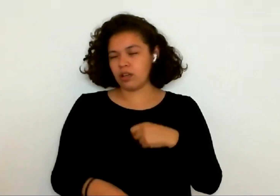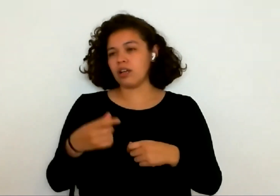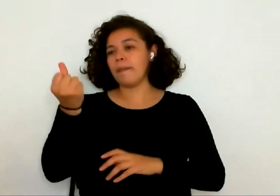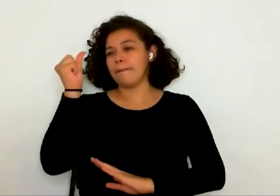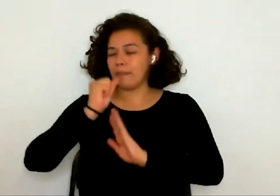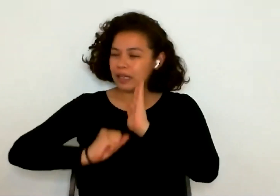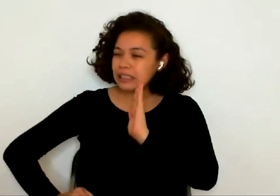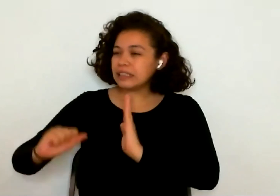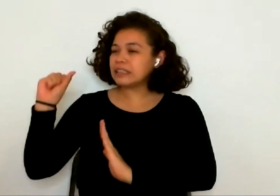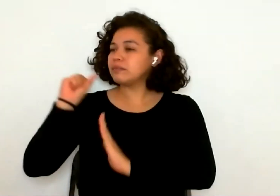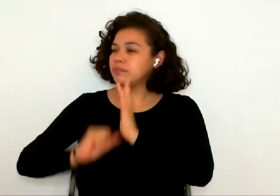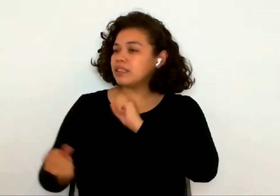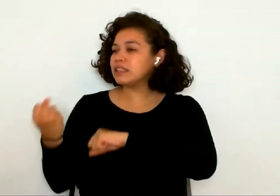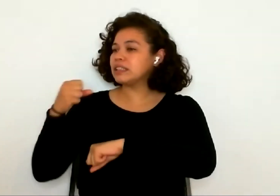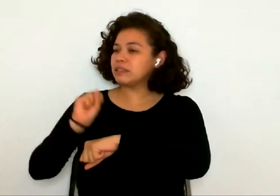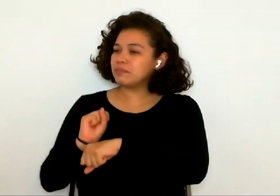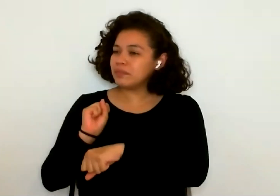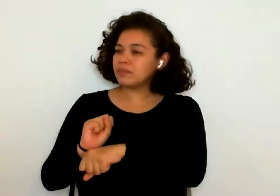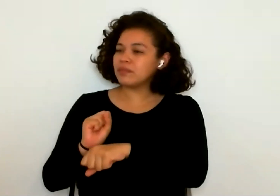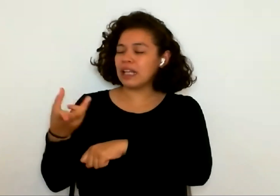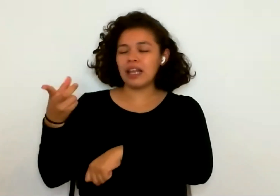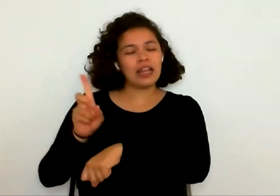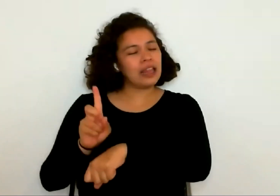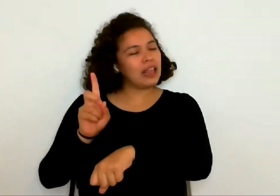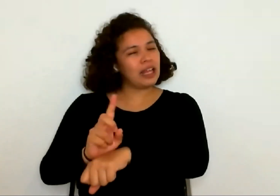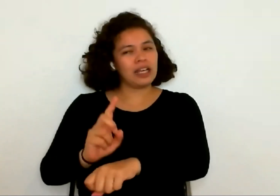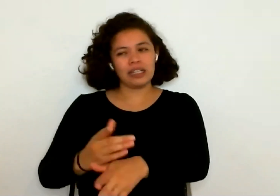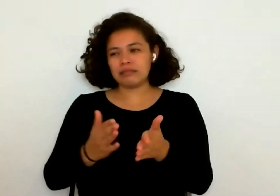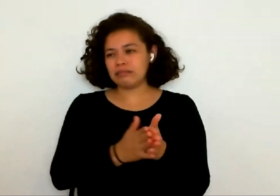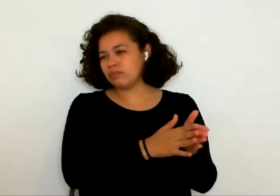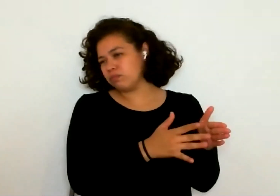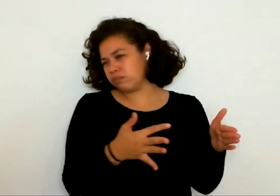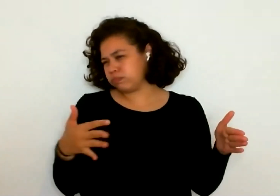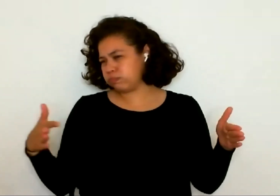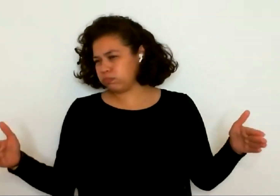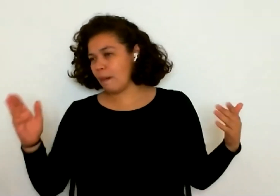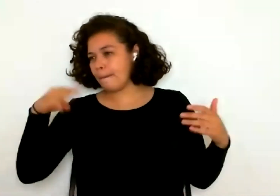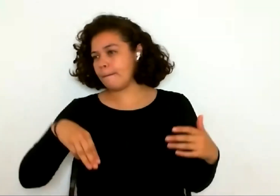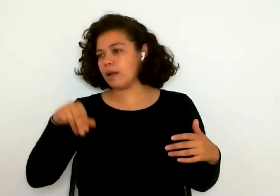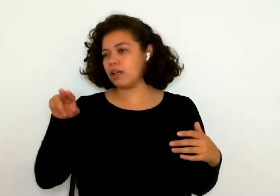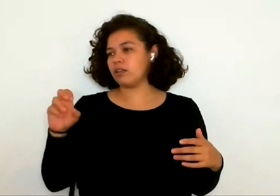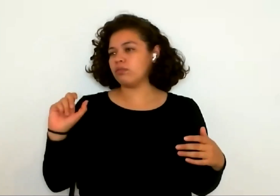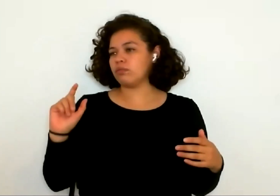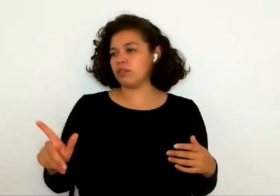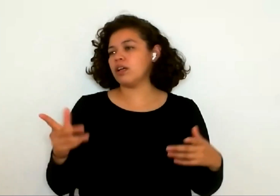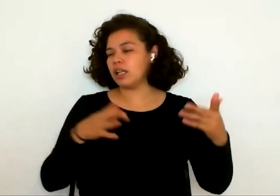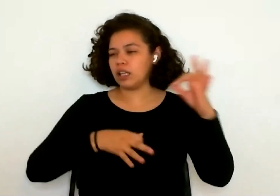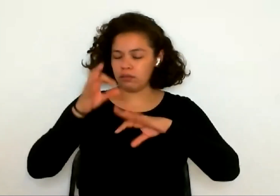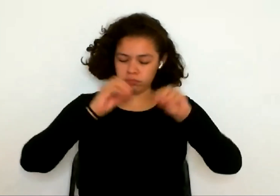meses, semanas, días de estar trabajando en este manual operativo